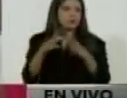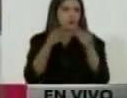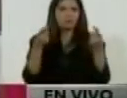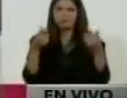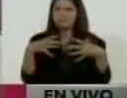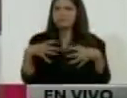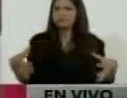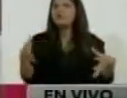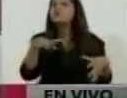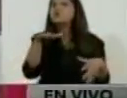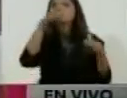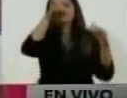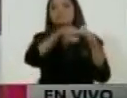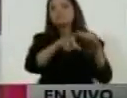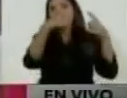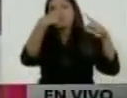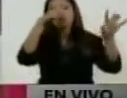el exterior.